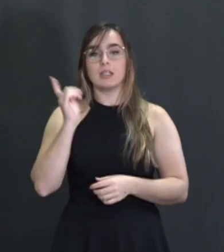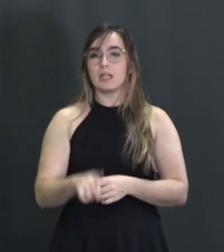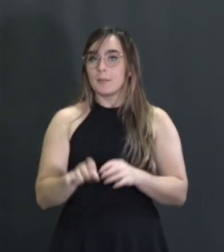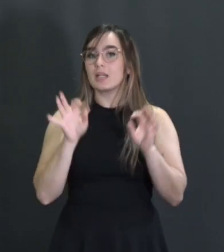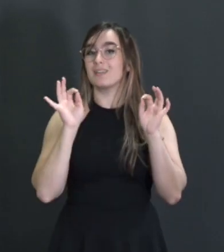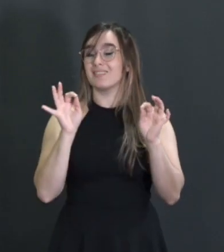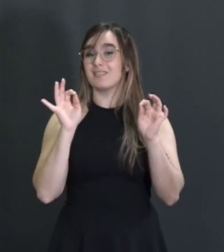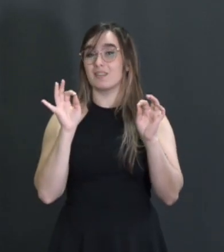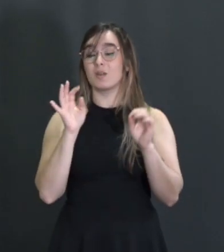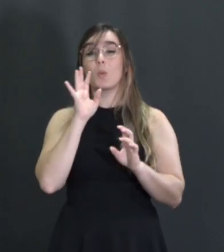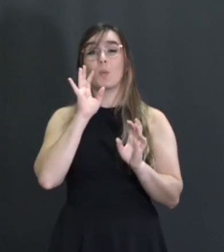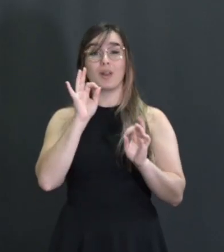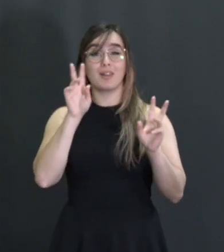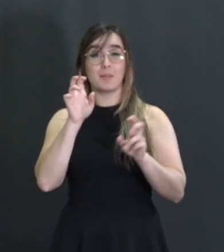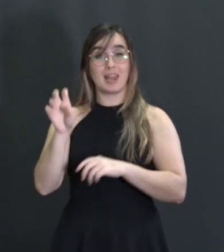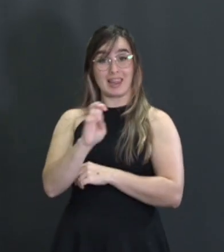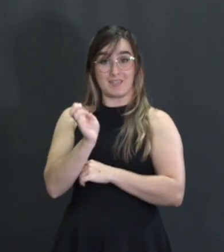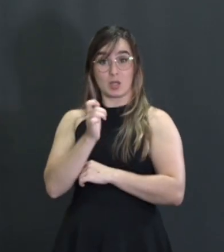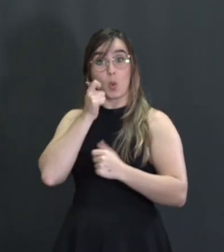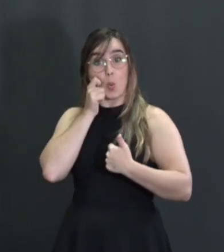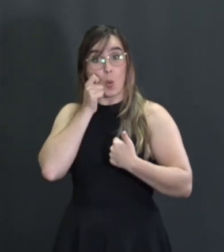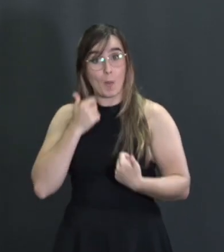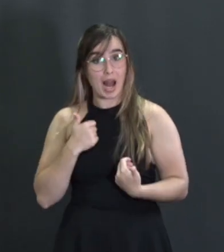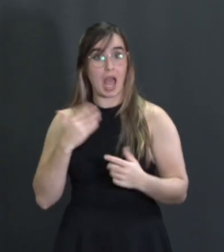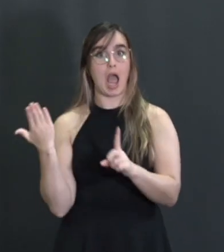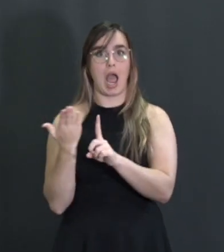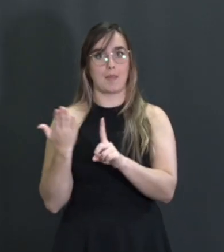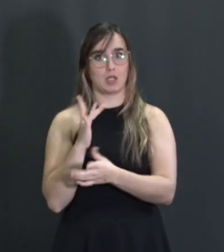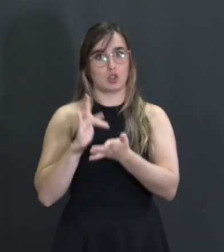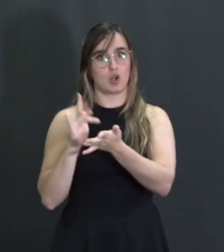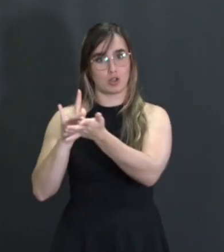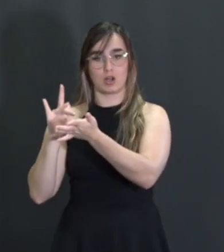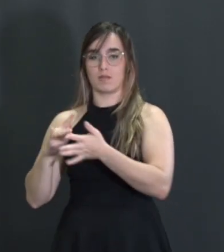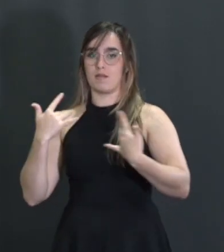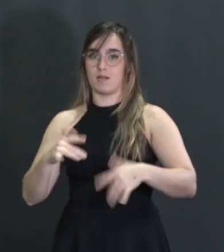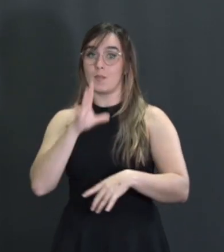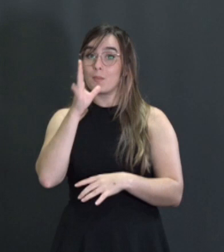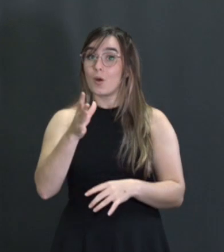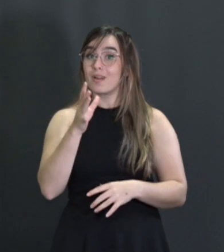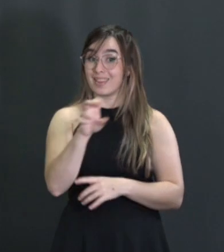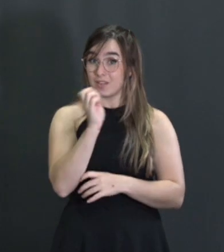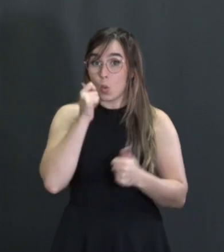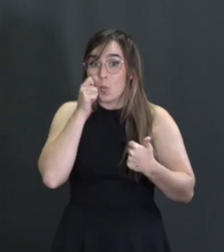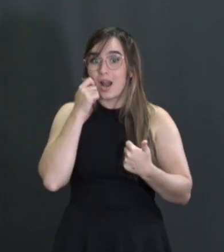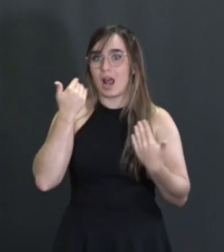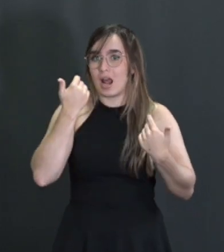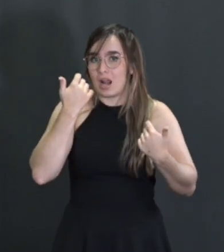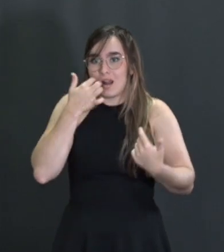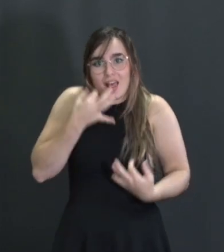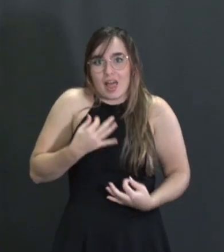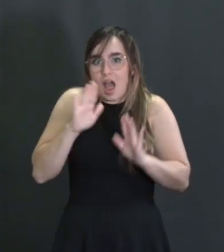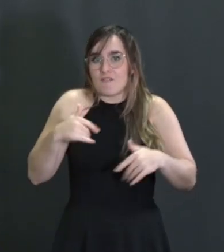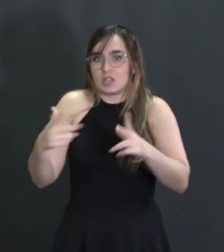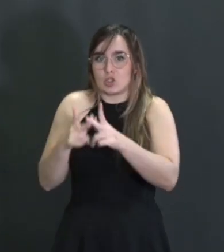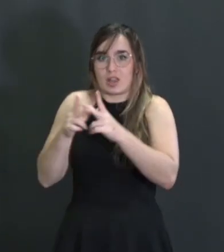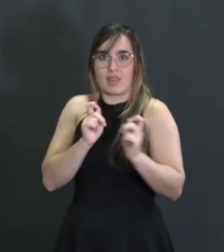que se enfrenta la diversidad humana, que siempre enriquece las sociedades. Sí, yo creo que además